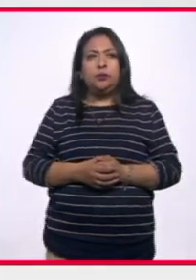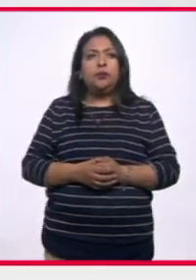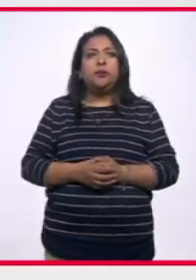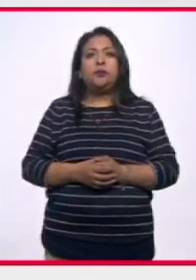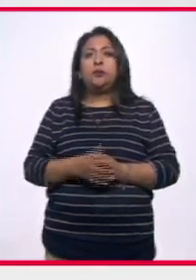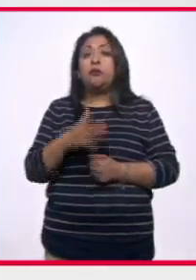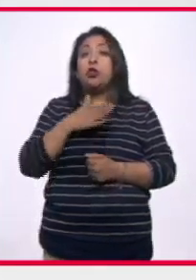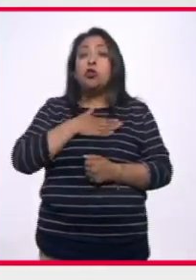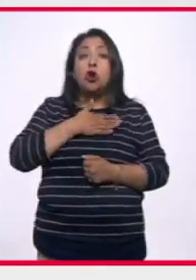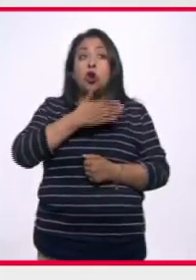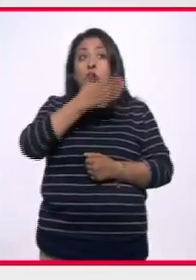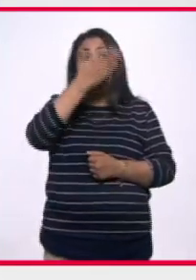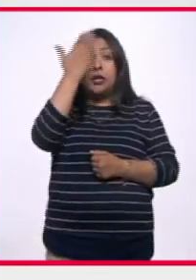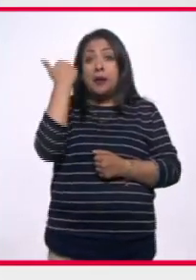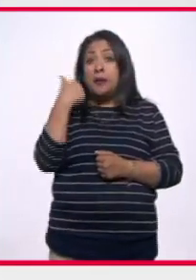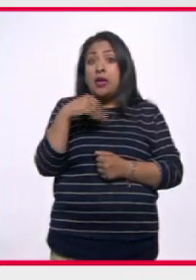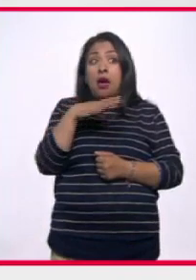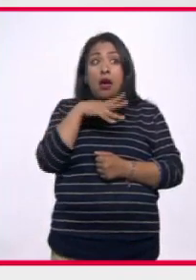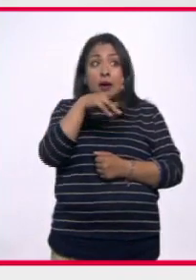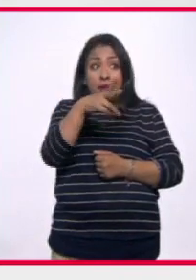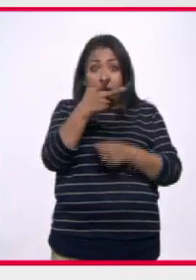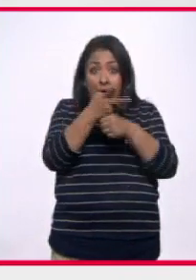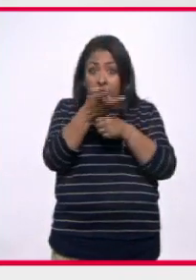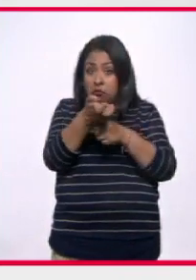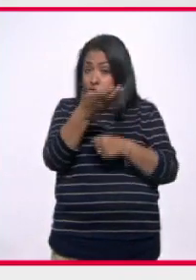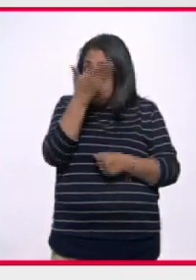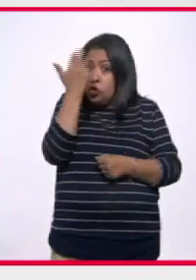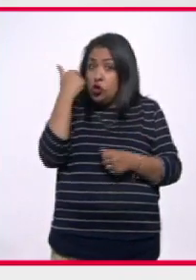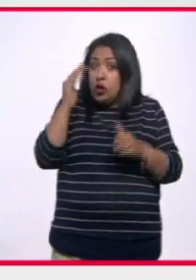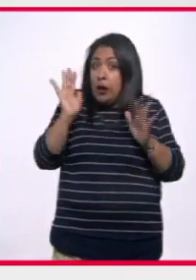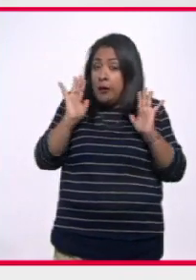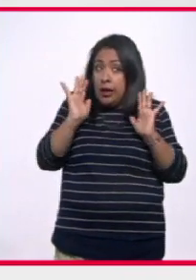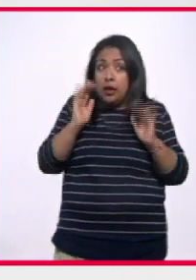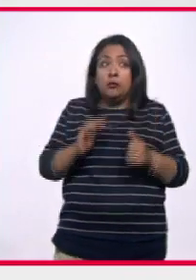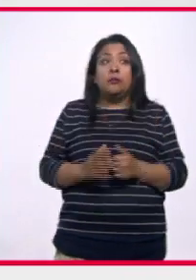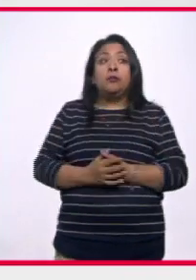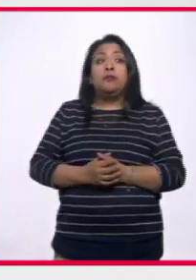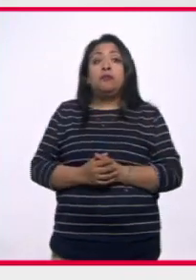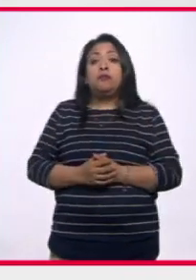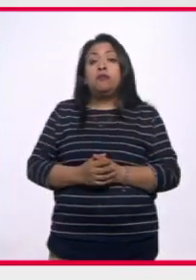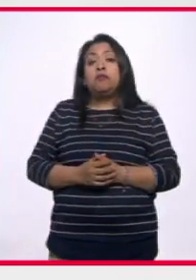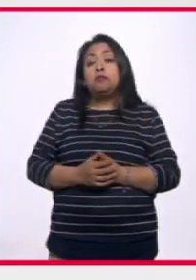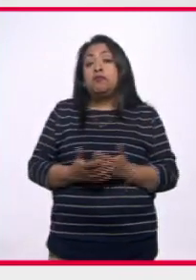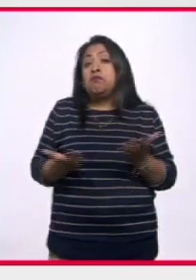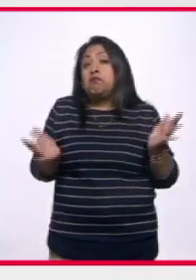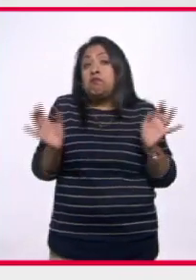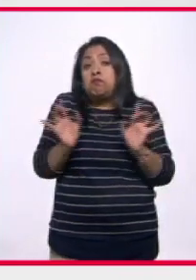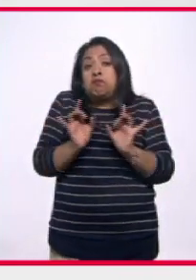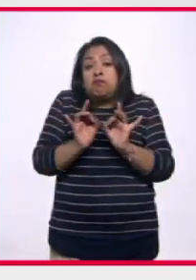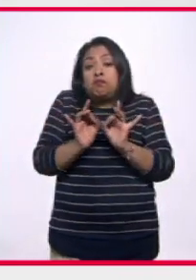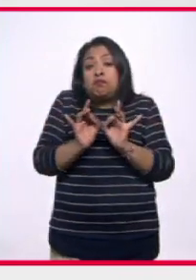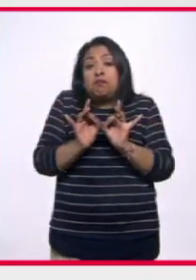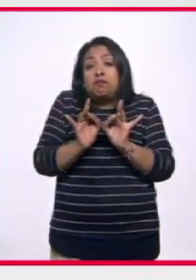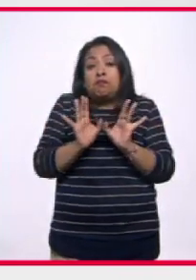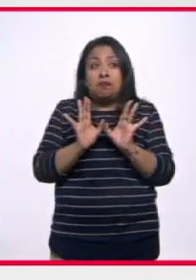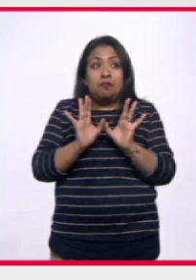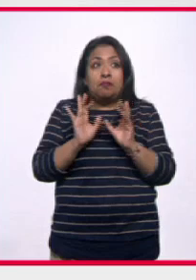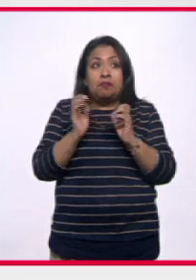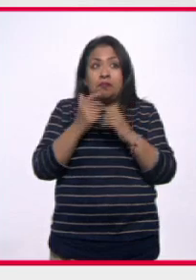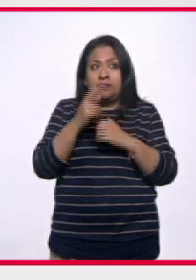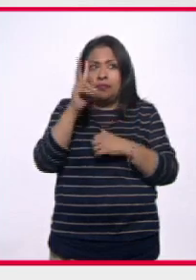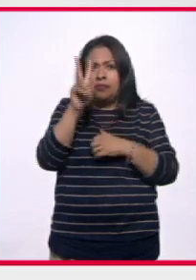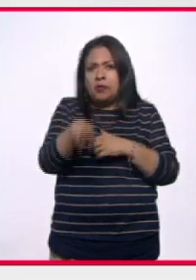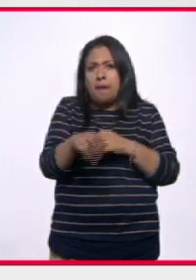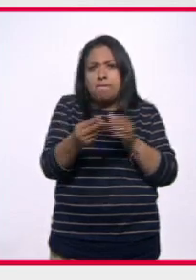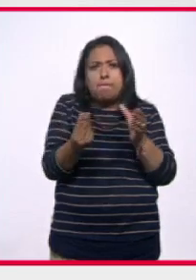pero yo no sabía que iba a existir un documento como éste entonces de pronto es es que es algo tan